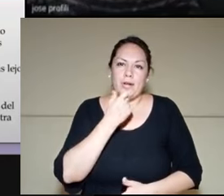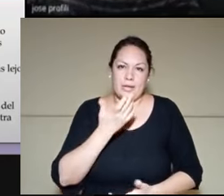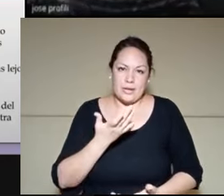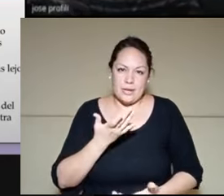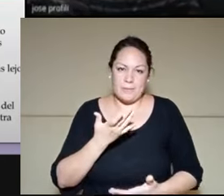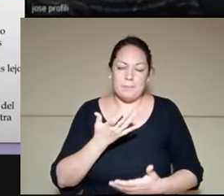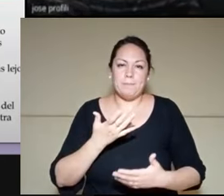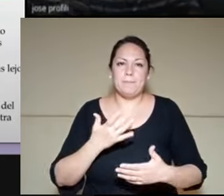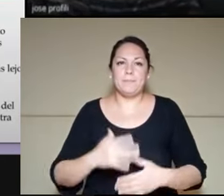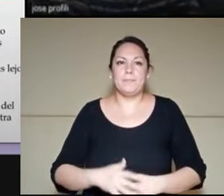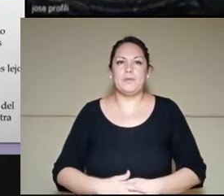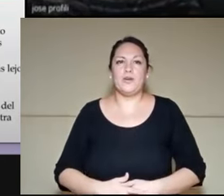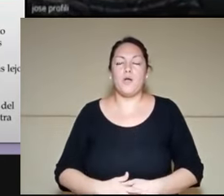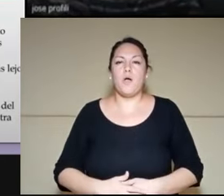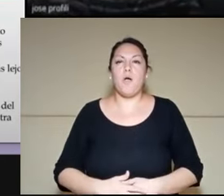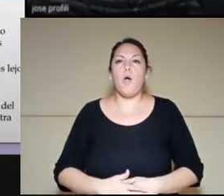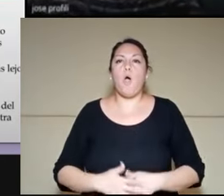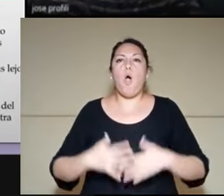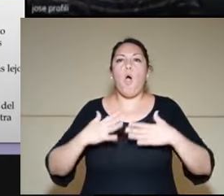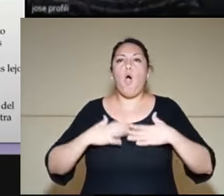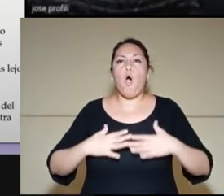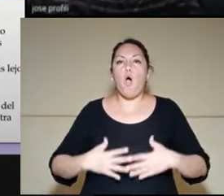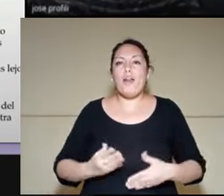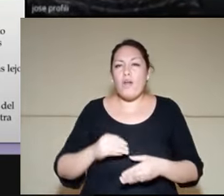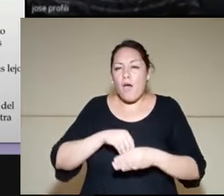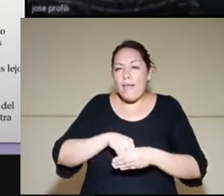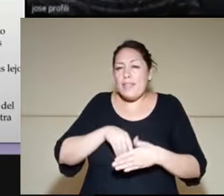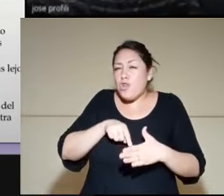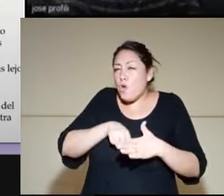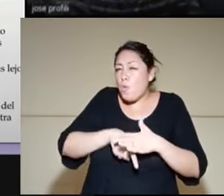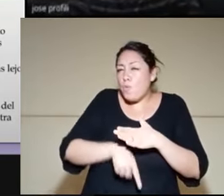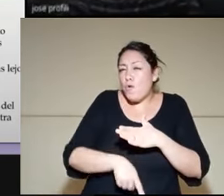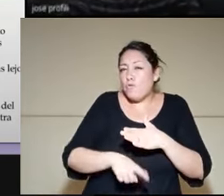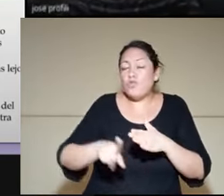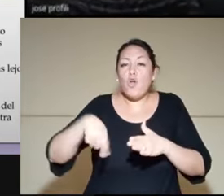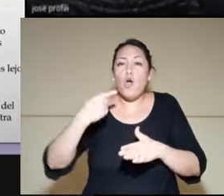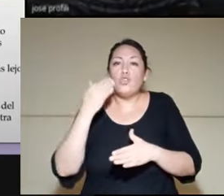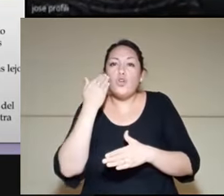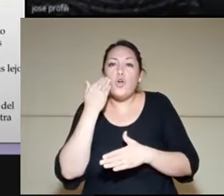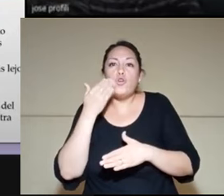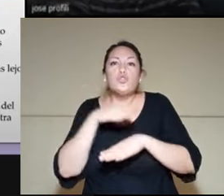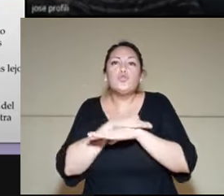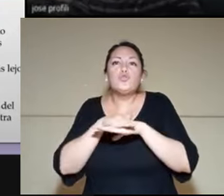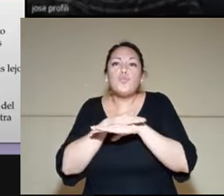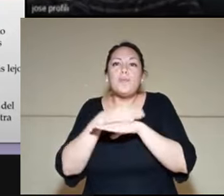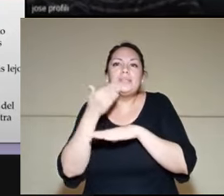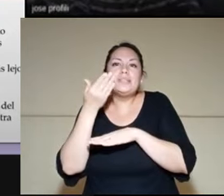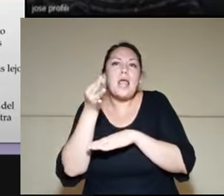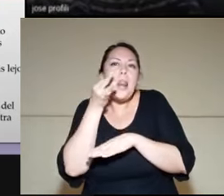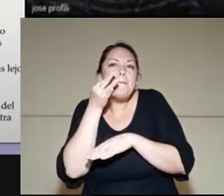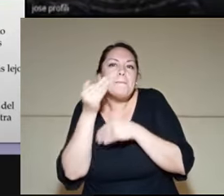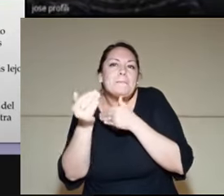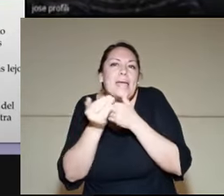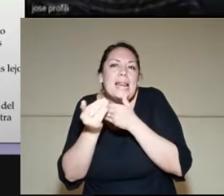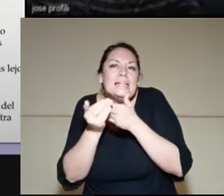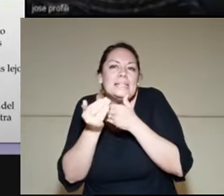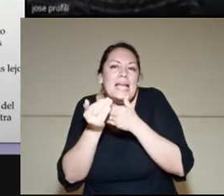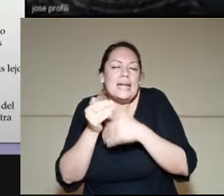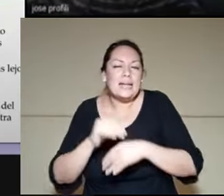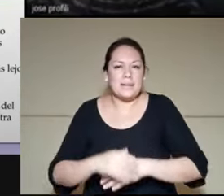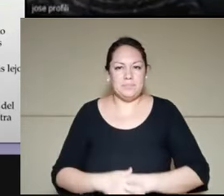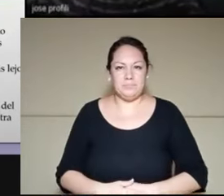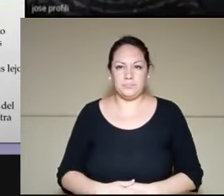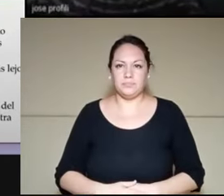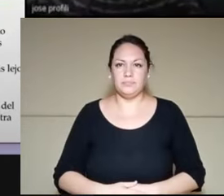Por ejemplo, van a haber órganos que están en la parte más profunda y órganos que son más superficiales, o zonas más